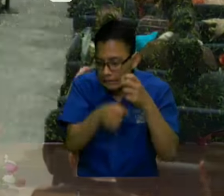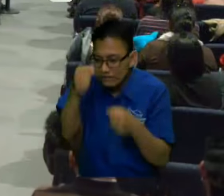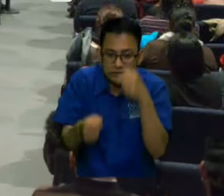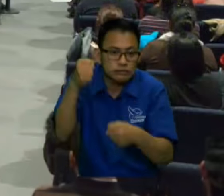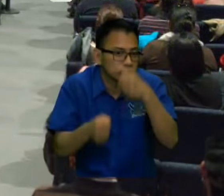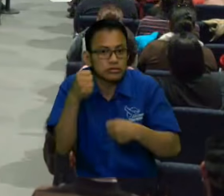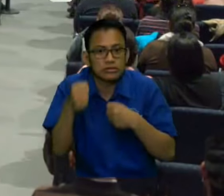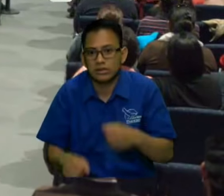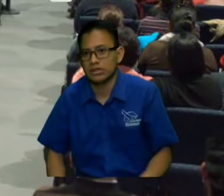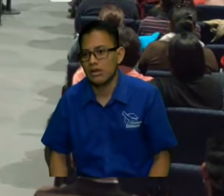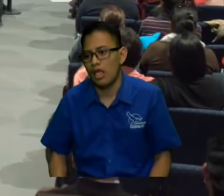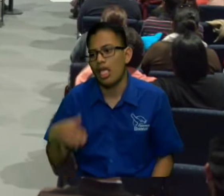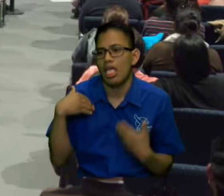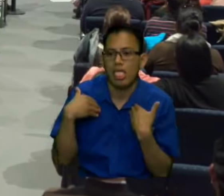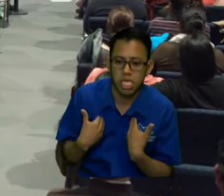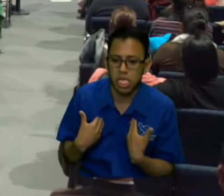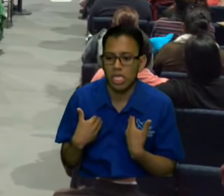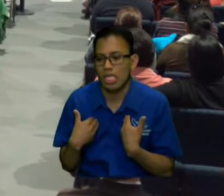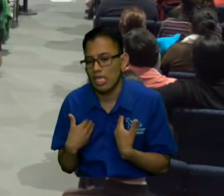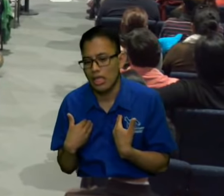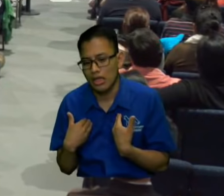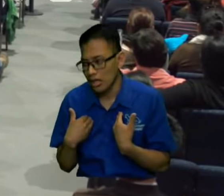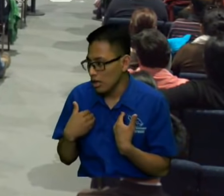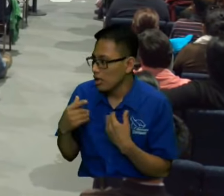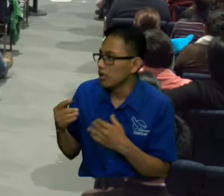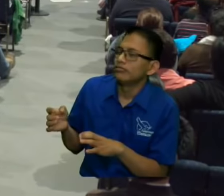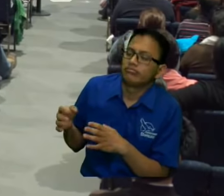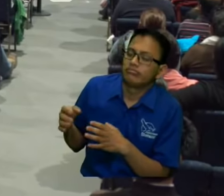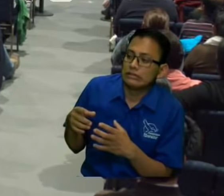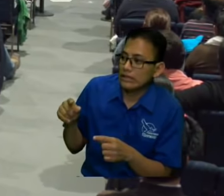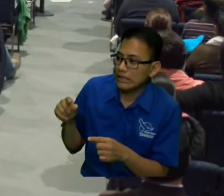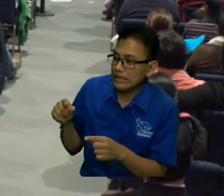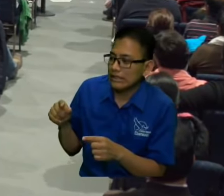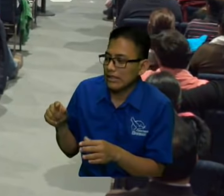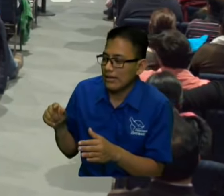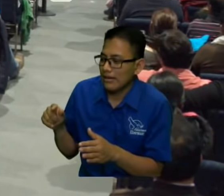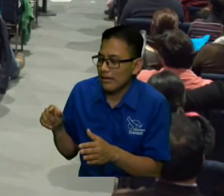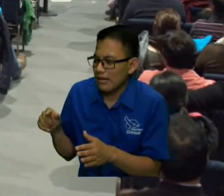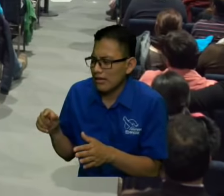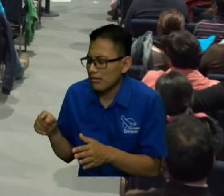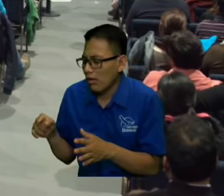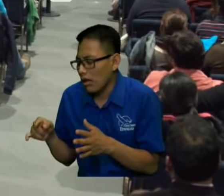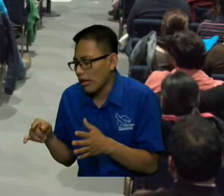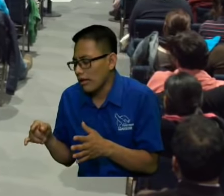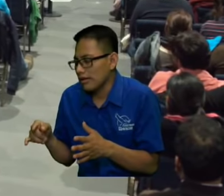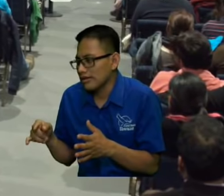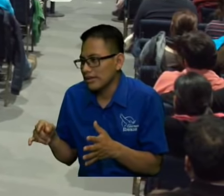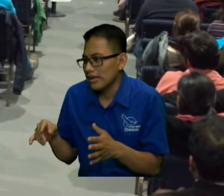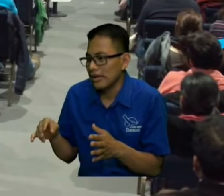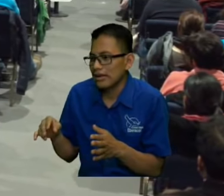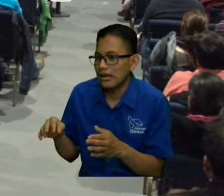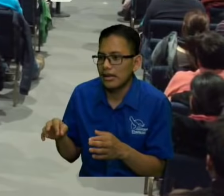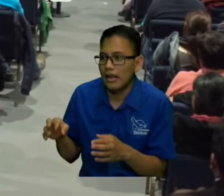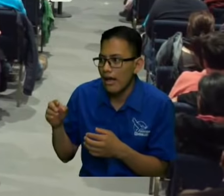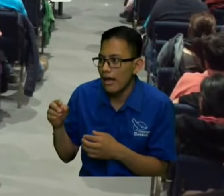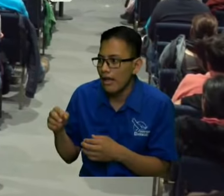Entonces dice ella me dice, entonces llega un momentito, me dice, en que uno empieza a ser bombardeado en la mente.